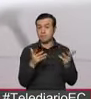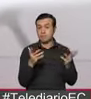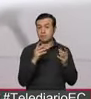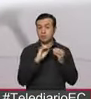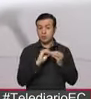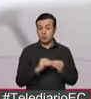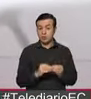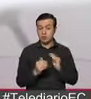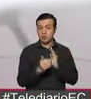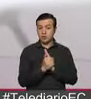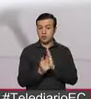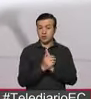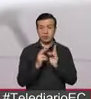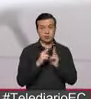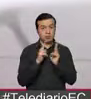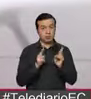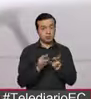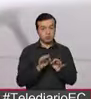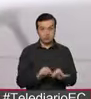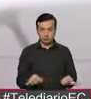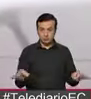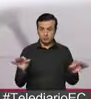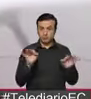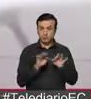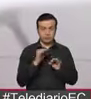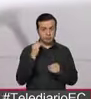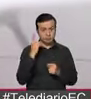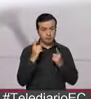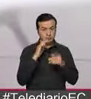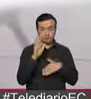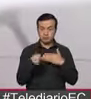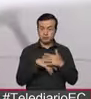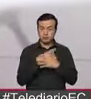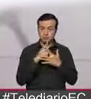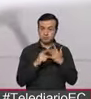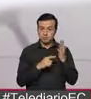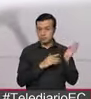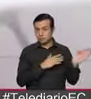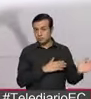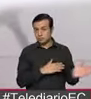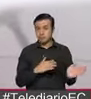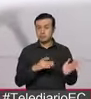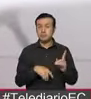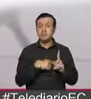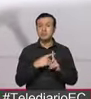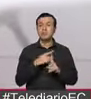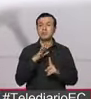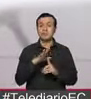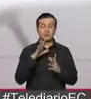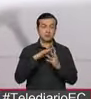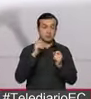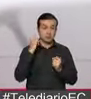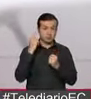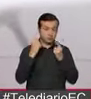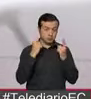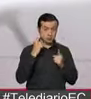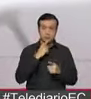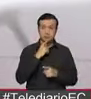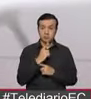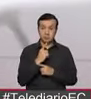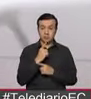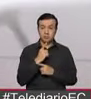formación del talento humano es fundamental para entender todo esto pero también para desde esa comprensión presentar